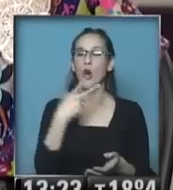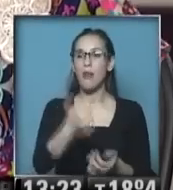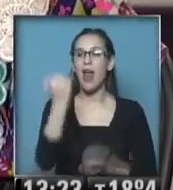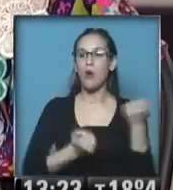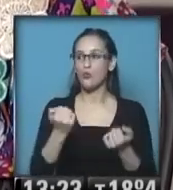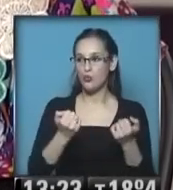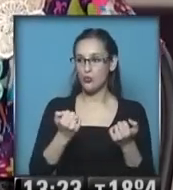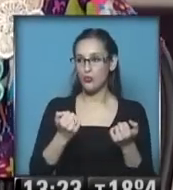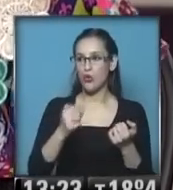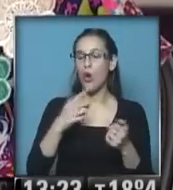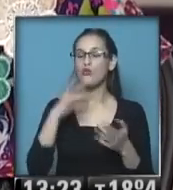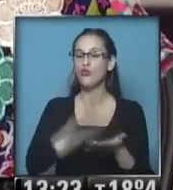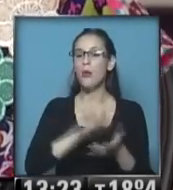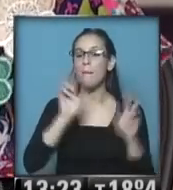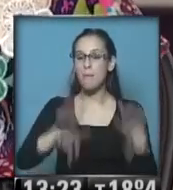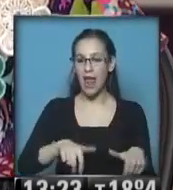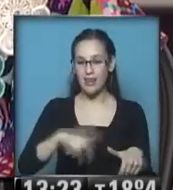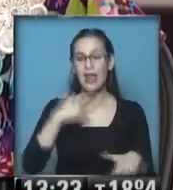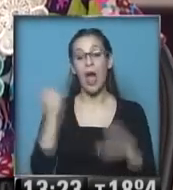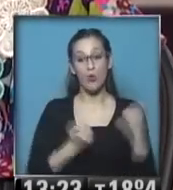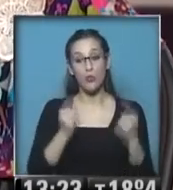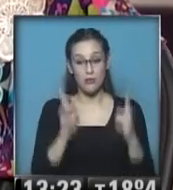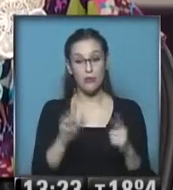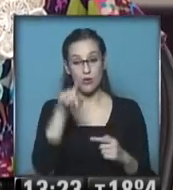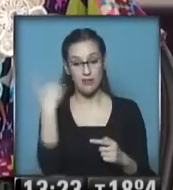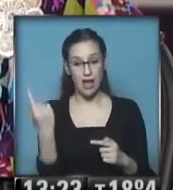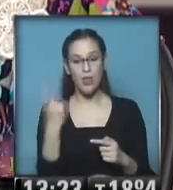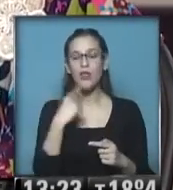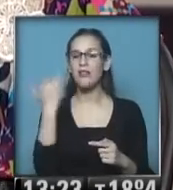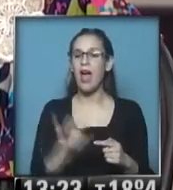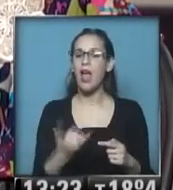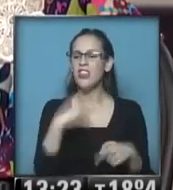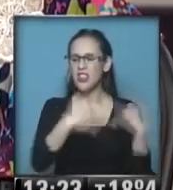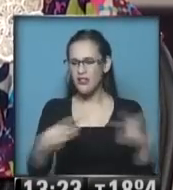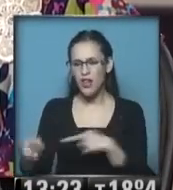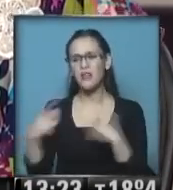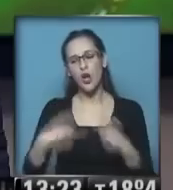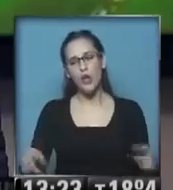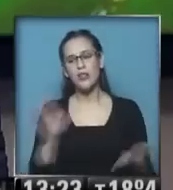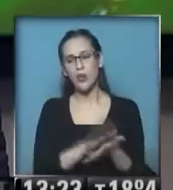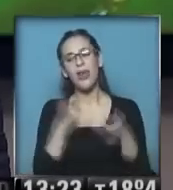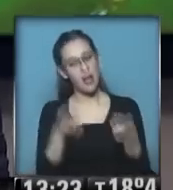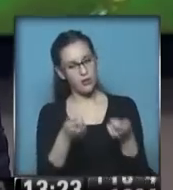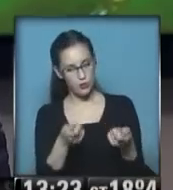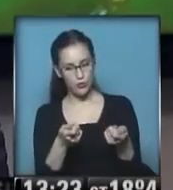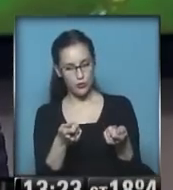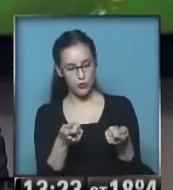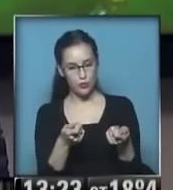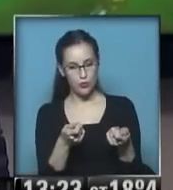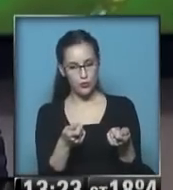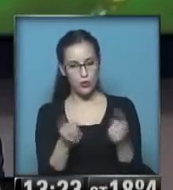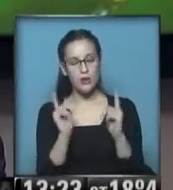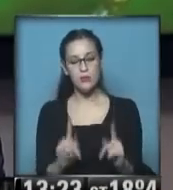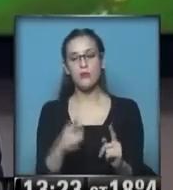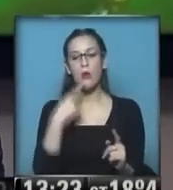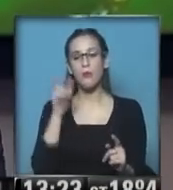procreauto y se encontró con distintas cotizaciones de los gastos adicionales qué tiene tiene que hacer Entonces bueno eh cuando uno va a comprar un auto